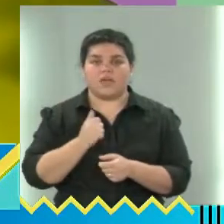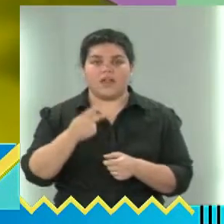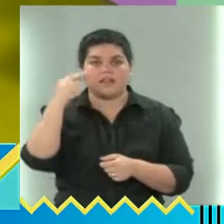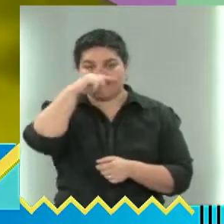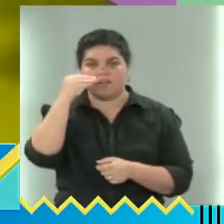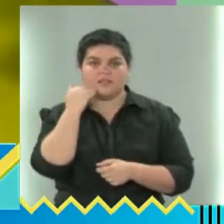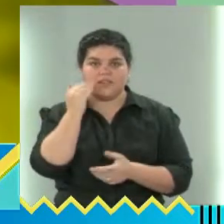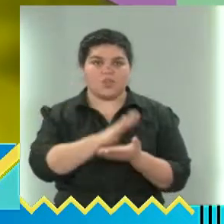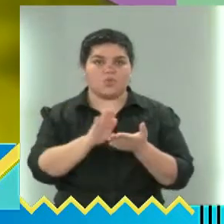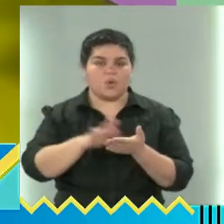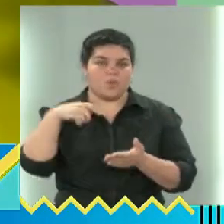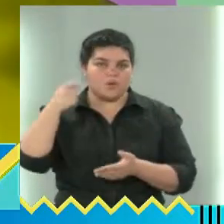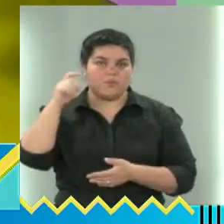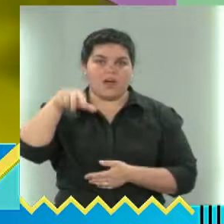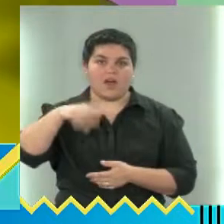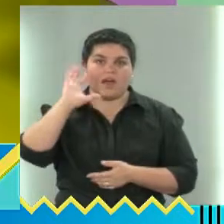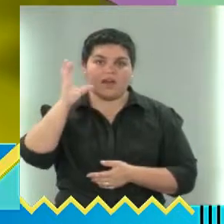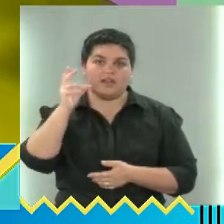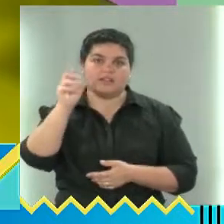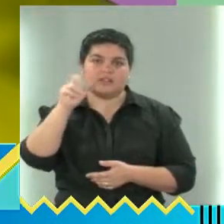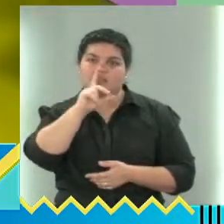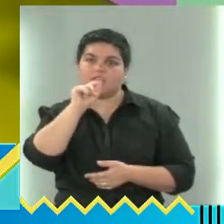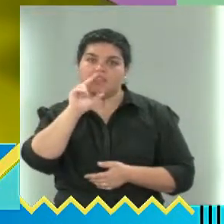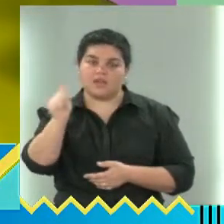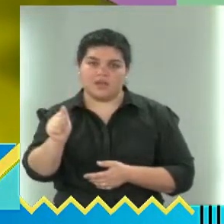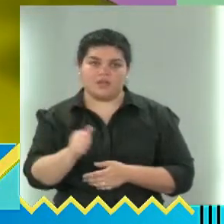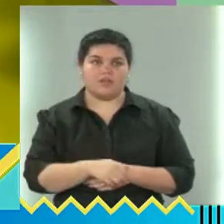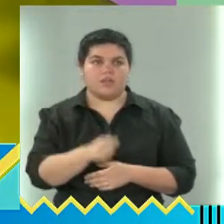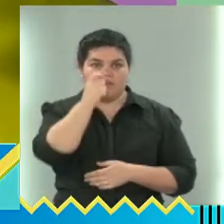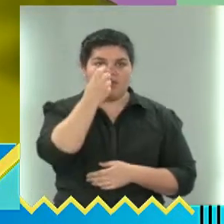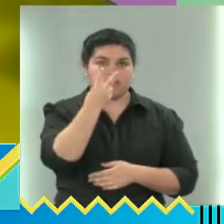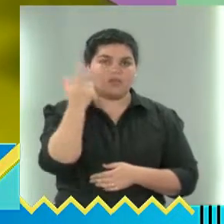nuevo programa. Estamos en el canal número 30 de la televisión digital abierta, en el